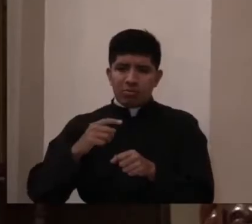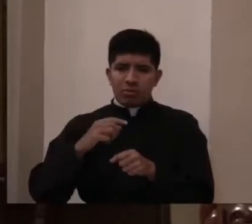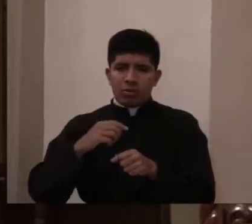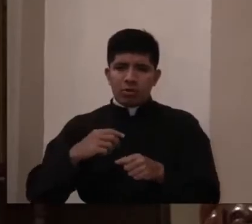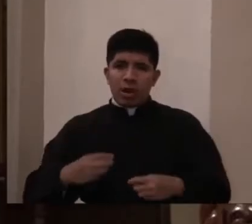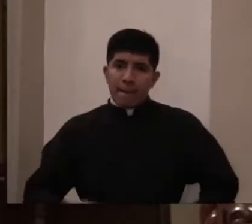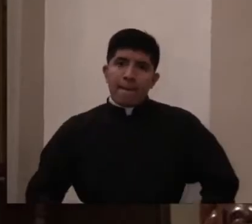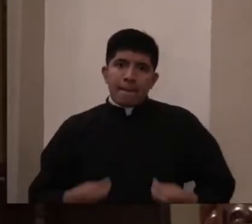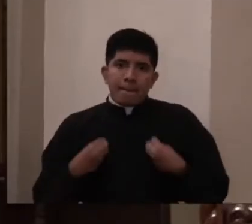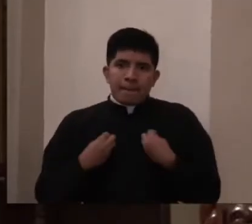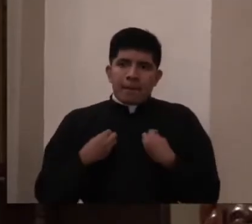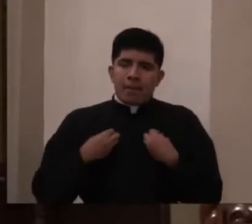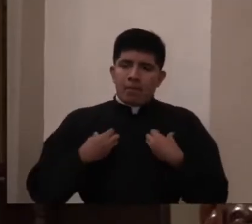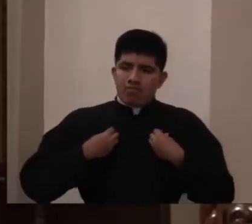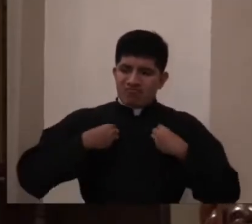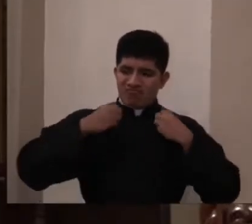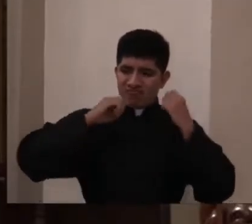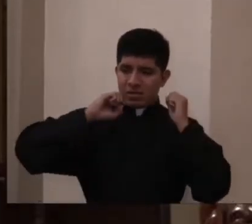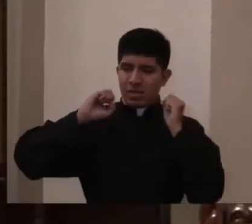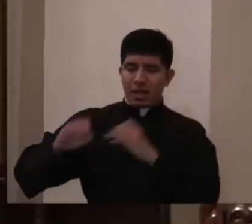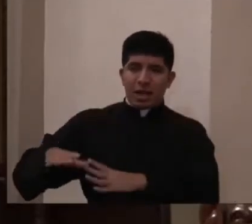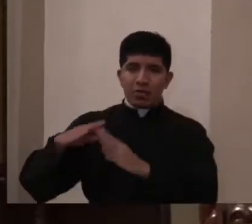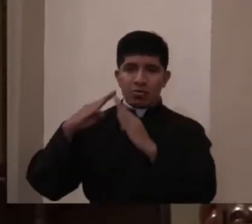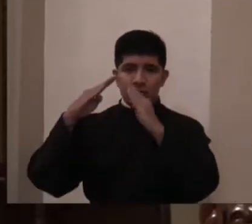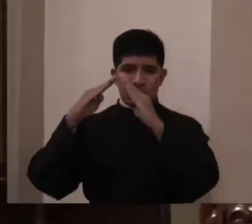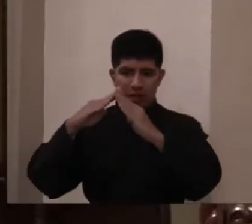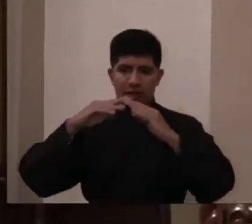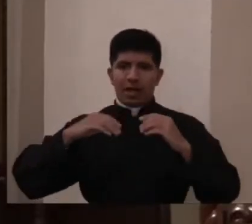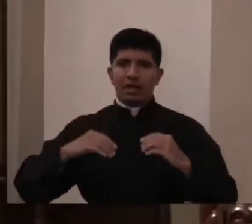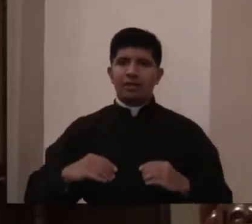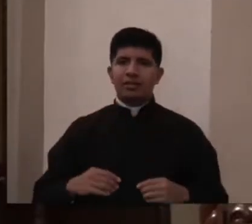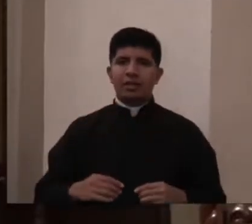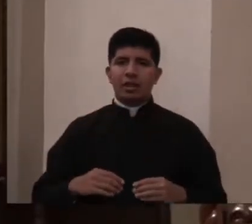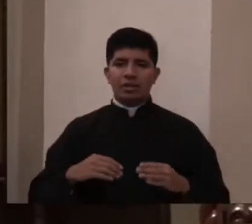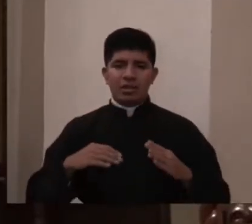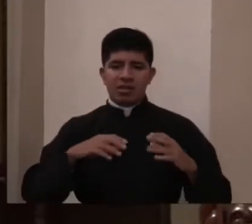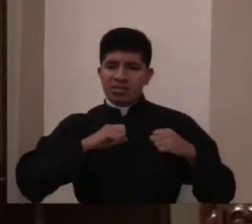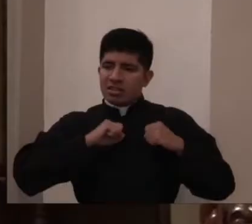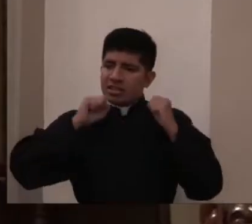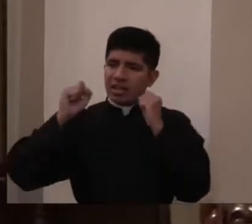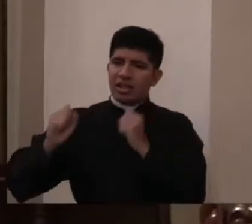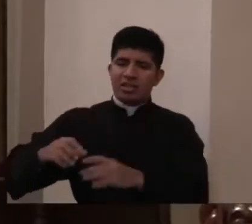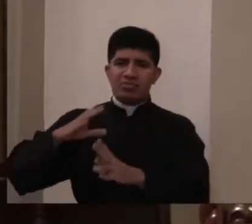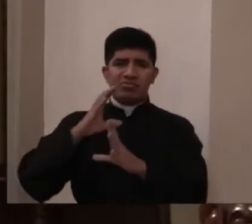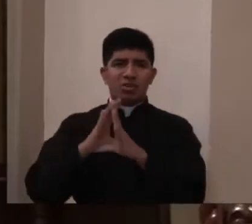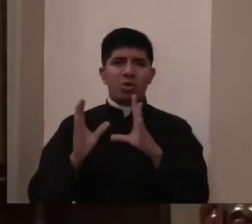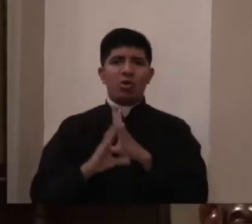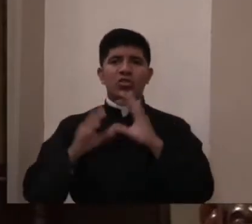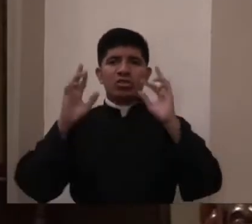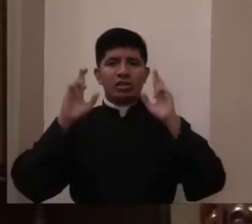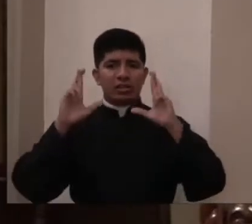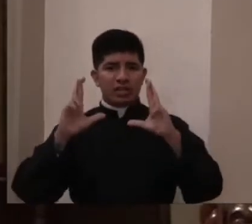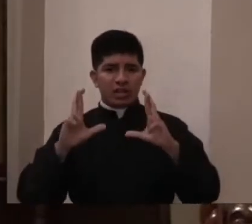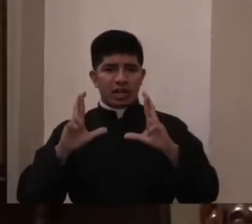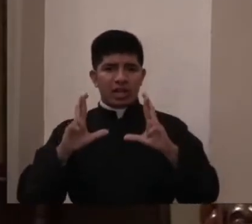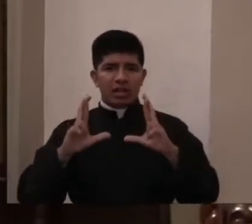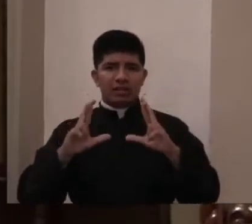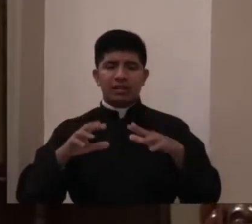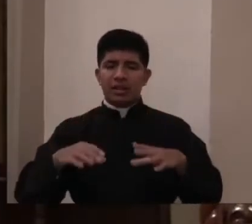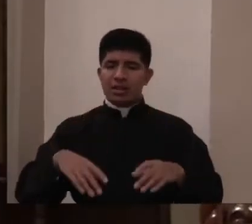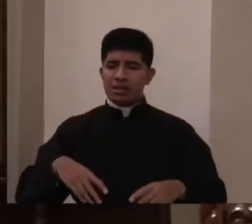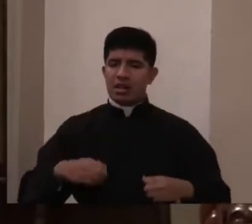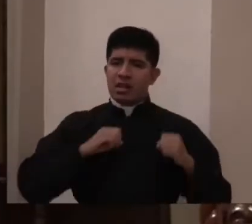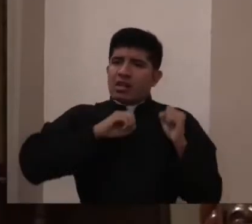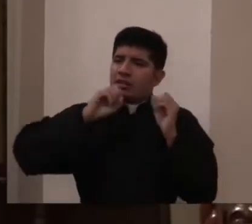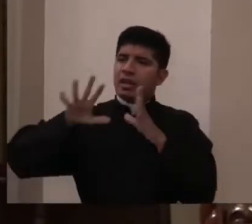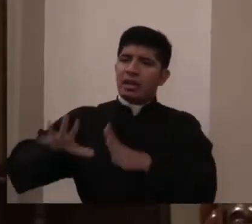seguimiento. Habían dejado sus hogares, habían dejado sus posesiones y algunos de ellos habían dejado sus